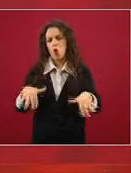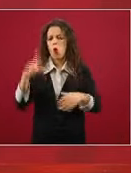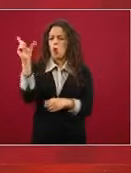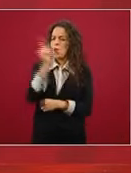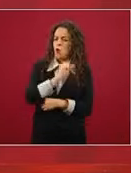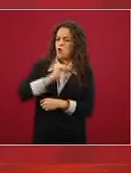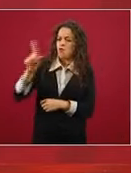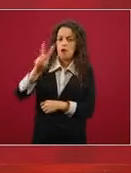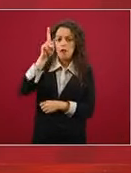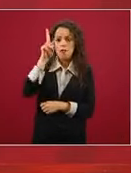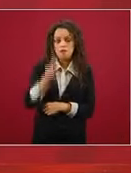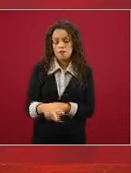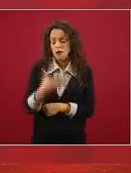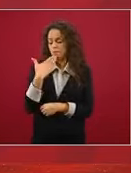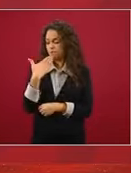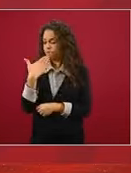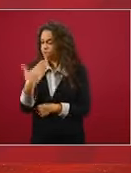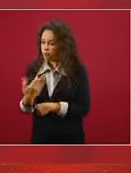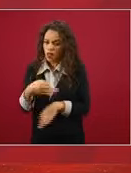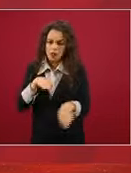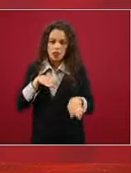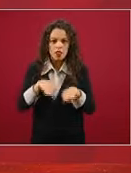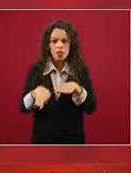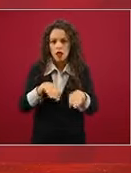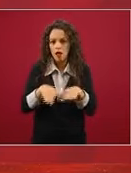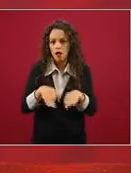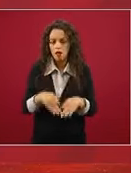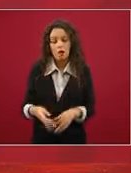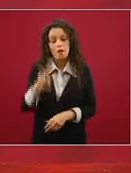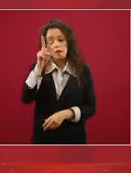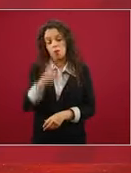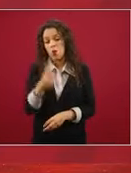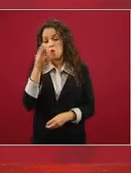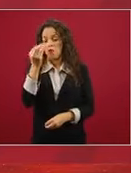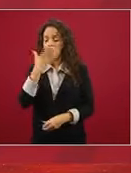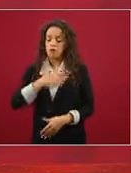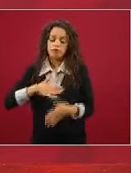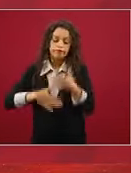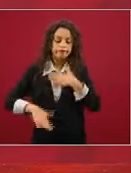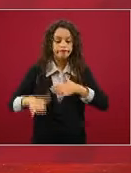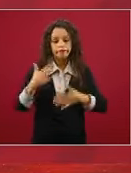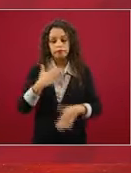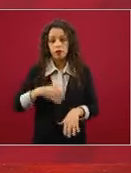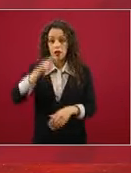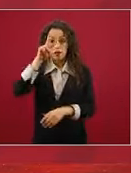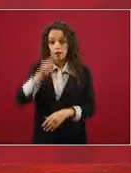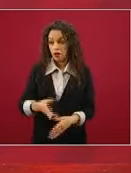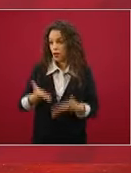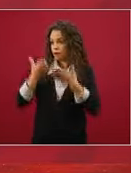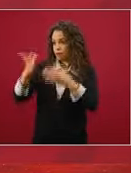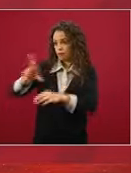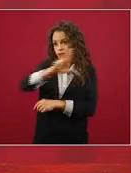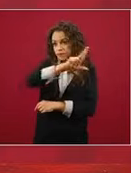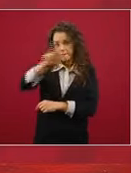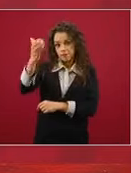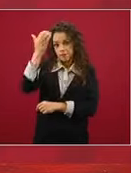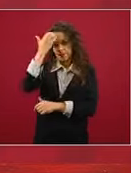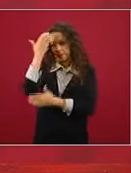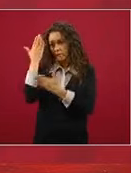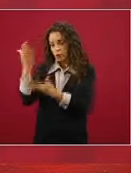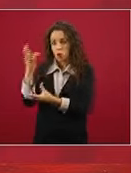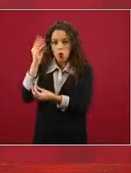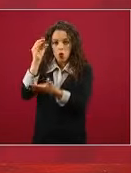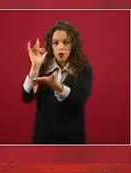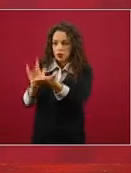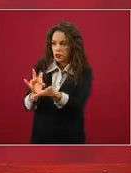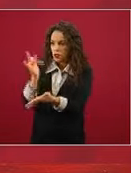comprometidas y comprometidos, muy dedicadas y están fatigadas. Les externo mi reconocimiento y mi agradecimiento público porque no